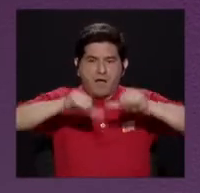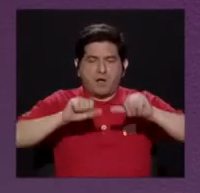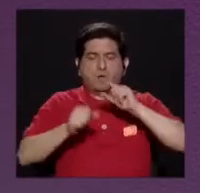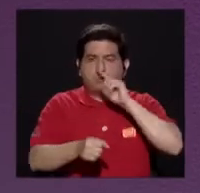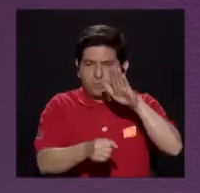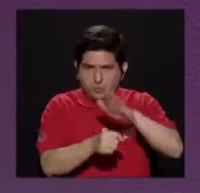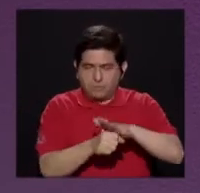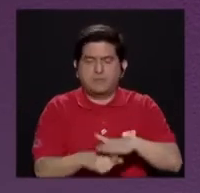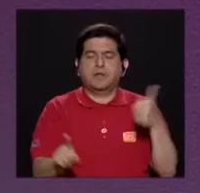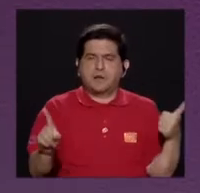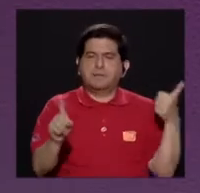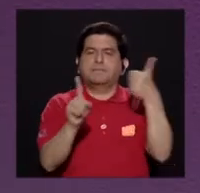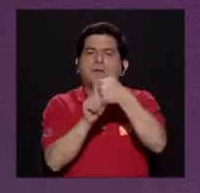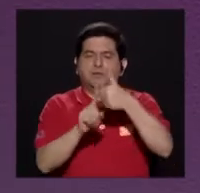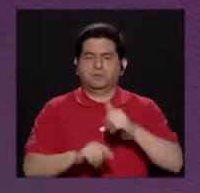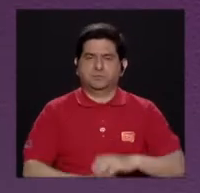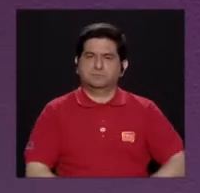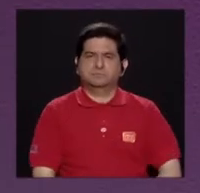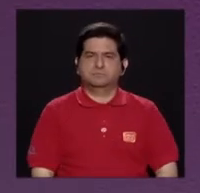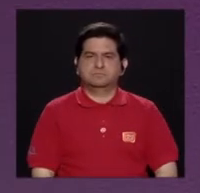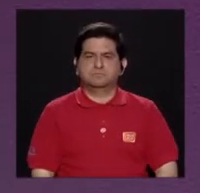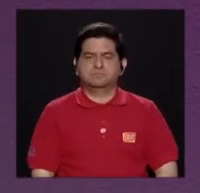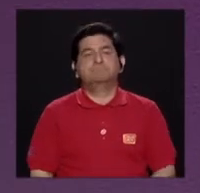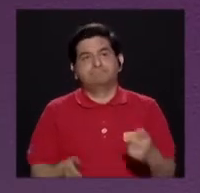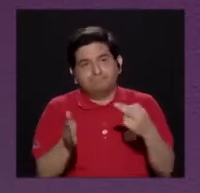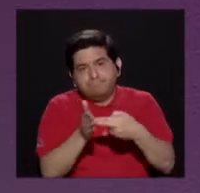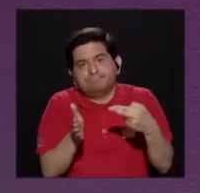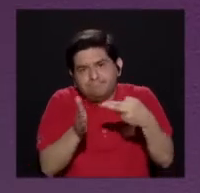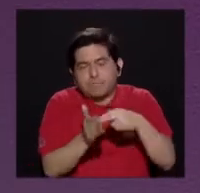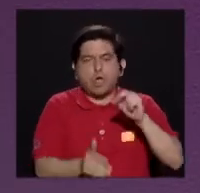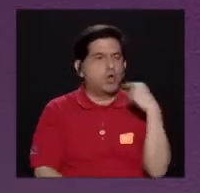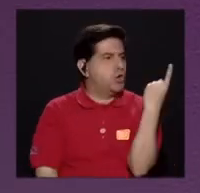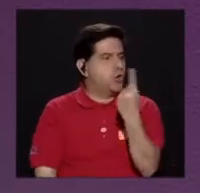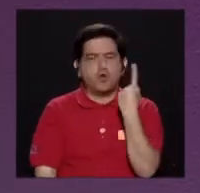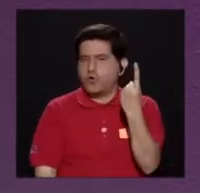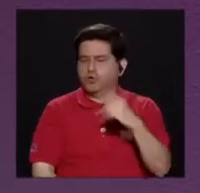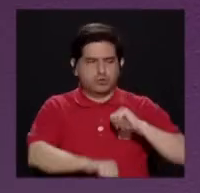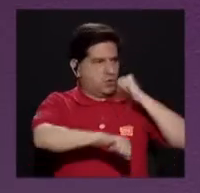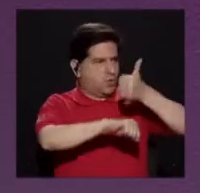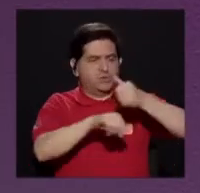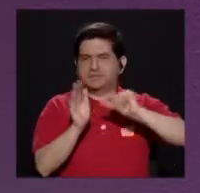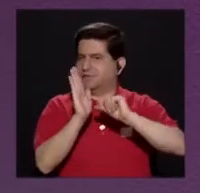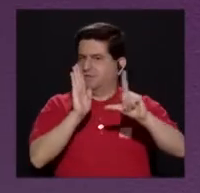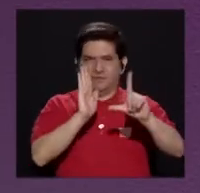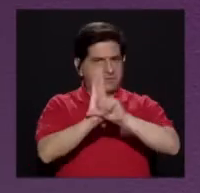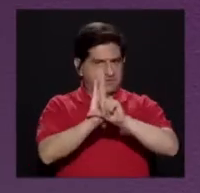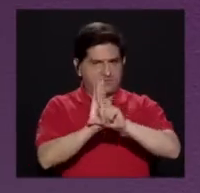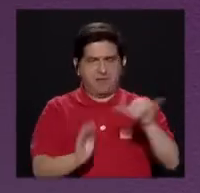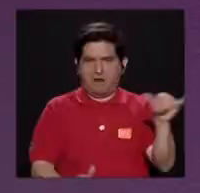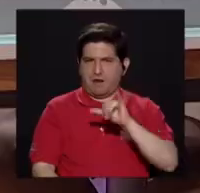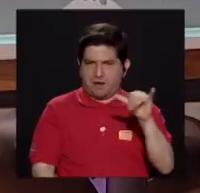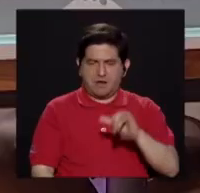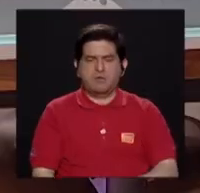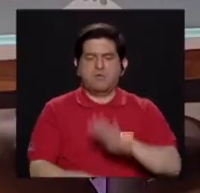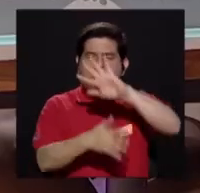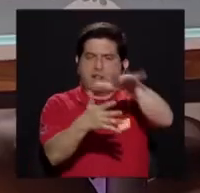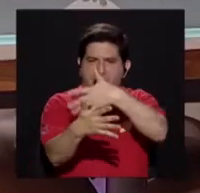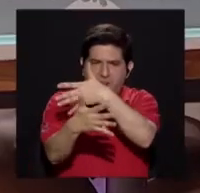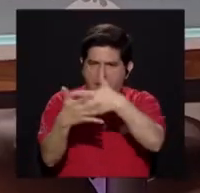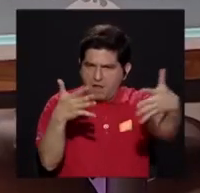eso tuvo un impacto, valga la redundancia, no únicamente en la conformación de la Asamblea Legislativa, sino en lo que va a ser la